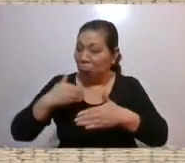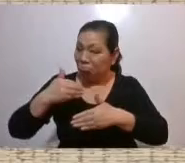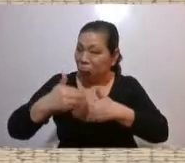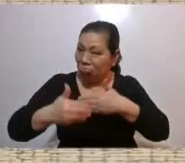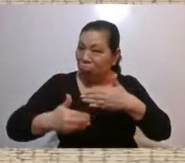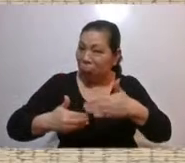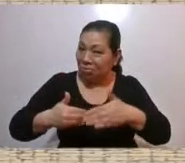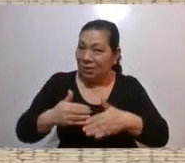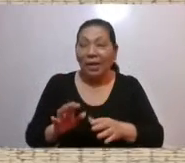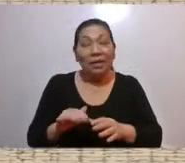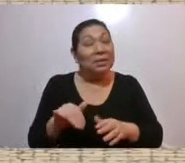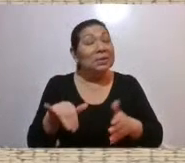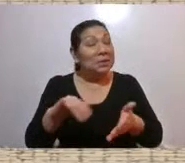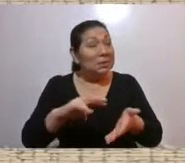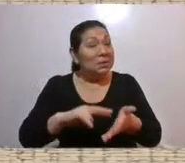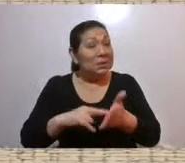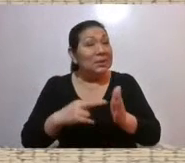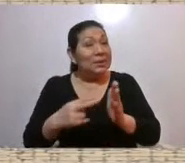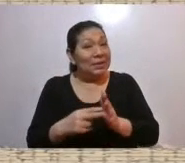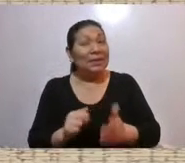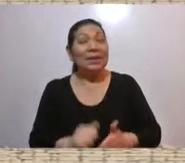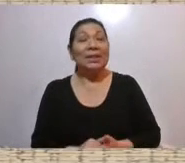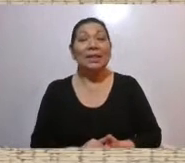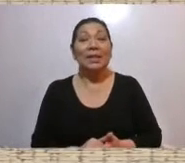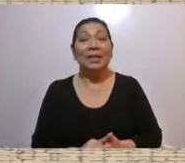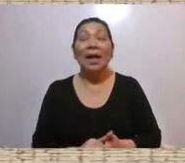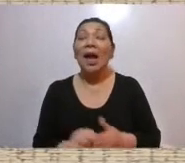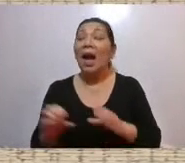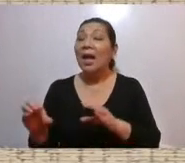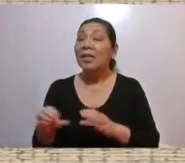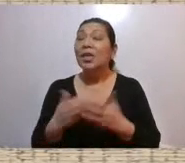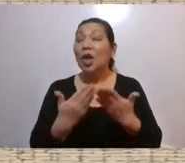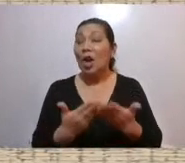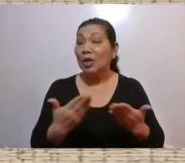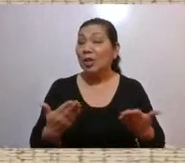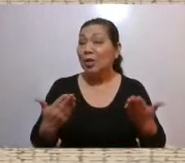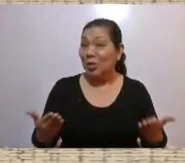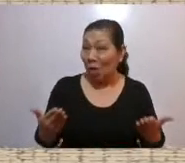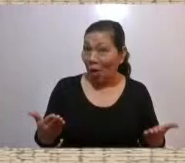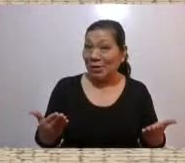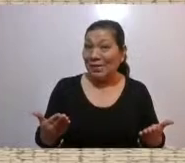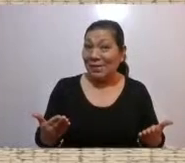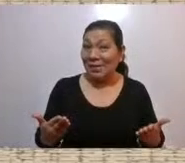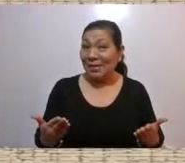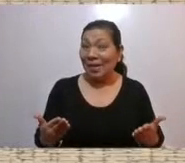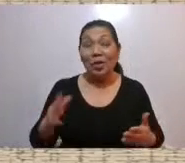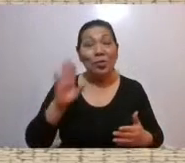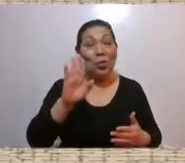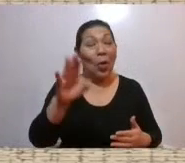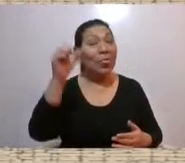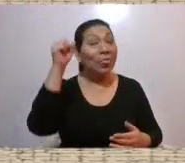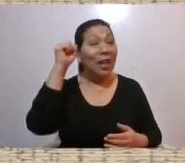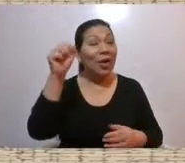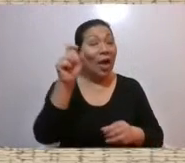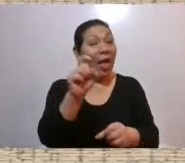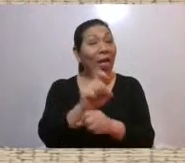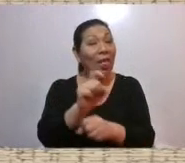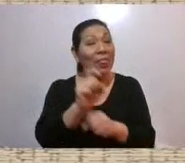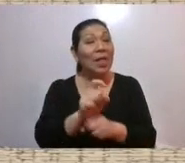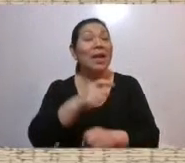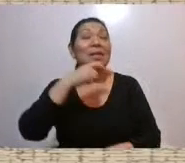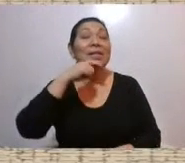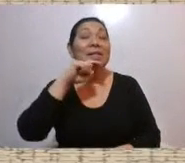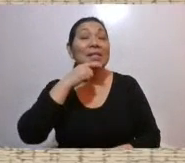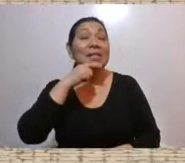Constitucional avanza de manera significativa en hacer realidad el derecho a